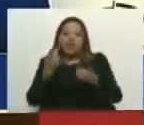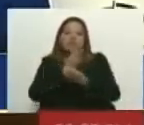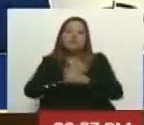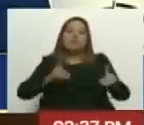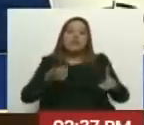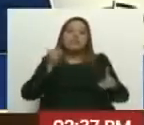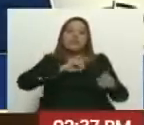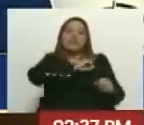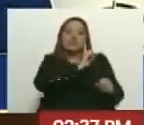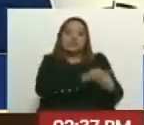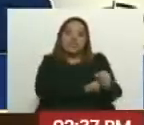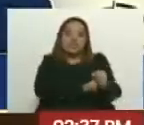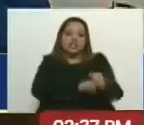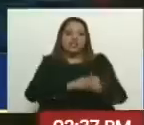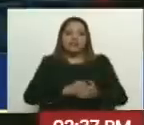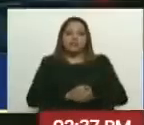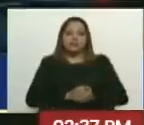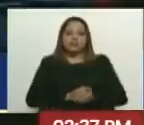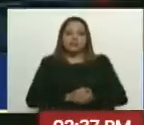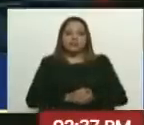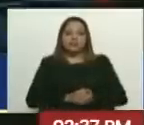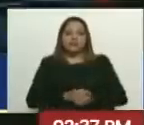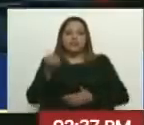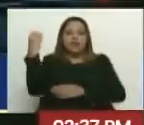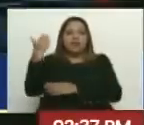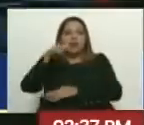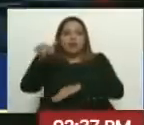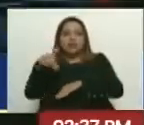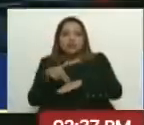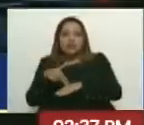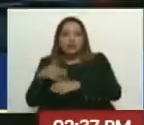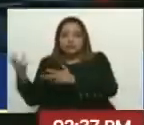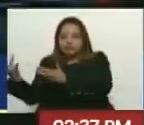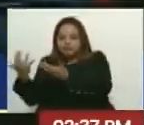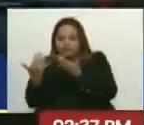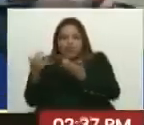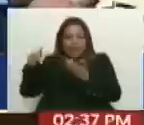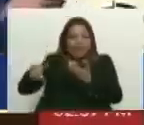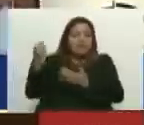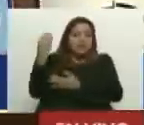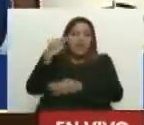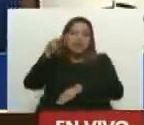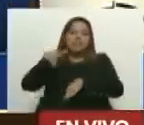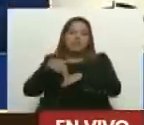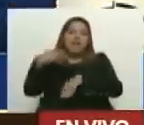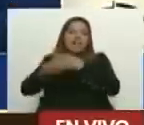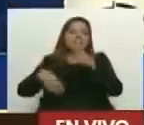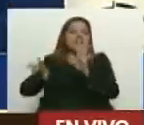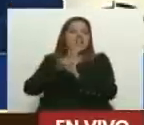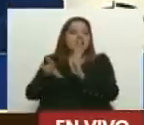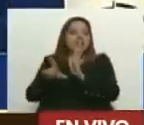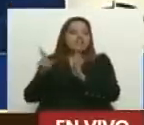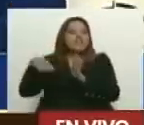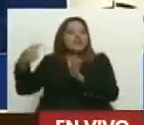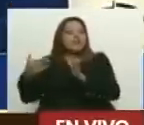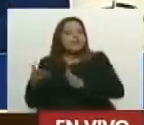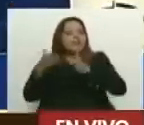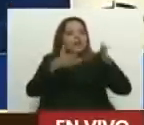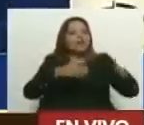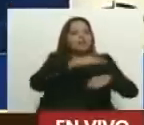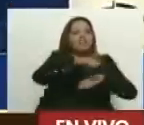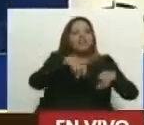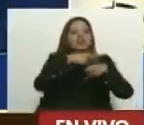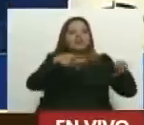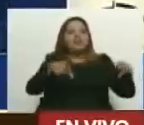se fortalece. La Asamblea Nacional es el poder legislativo, el Ministerio Público es un órgano del